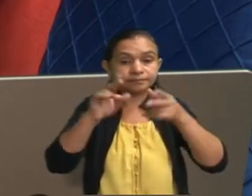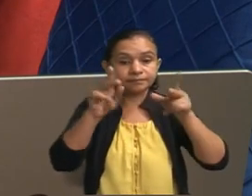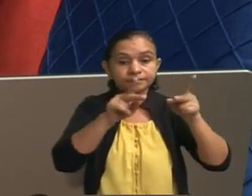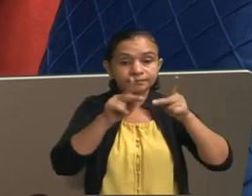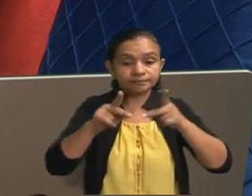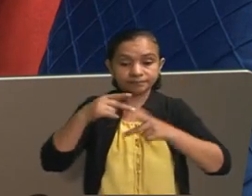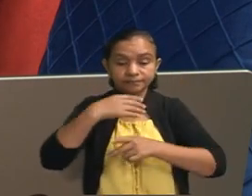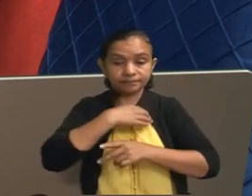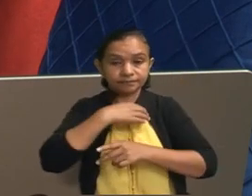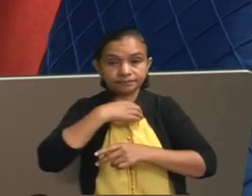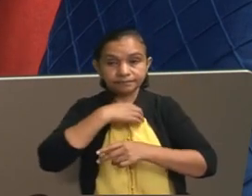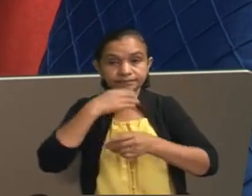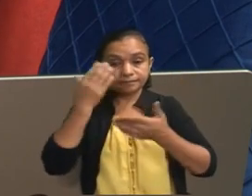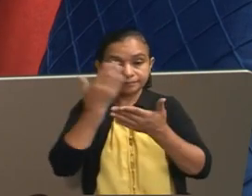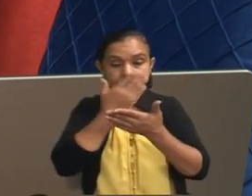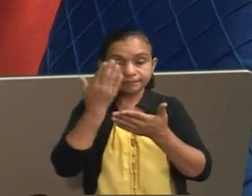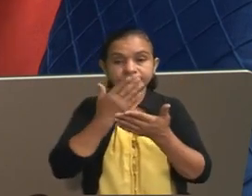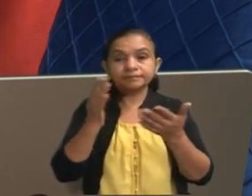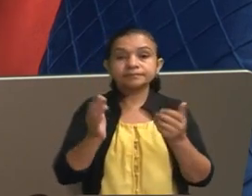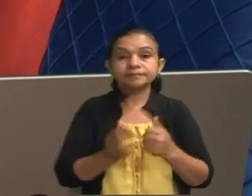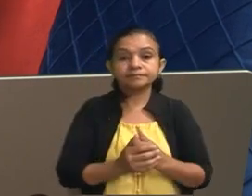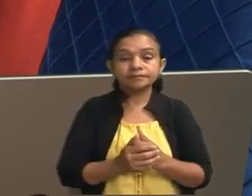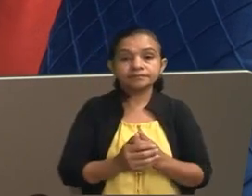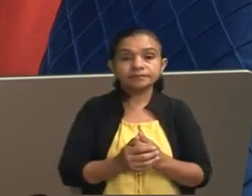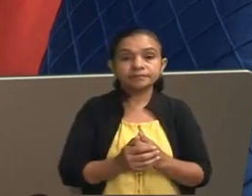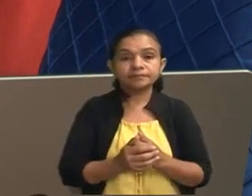de nosotros.